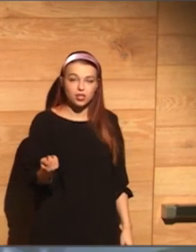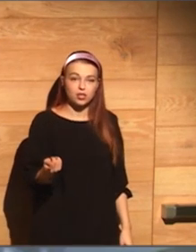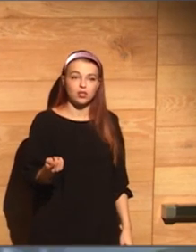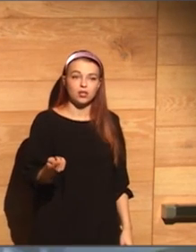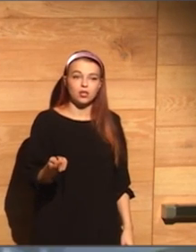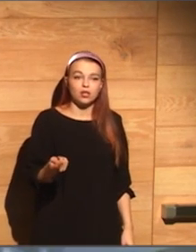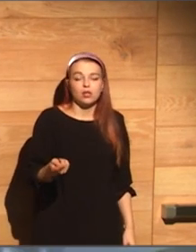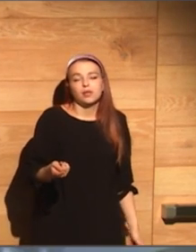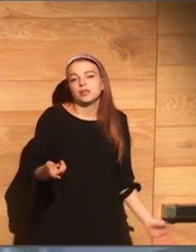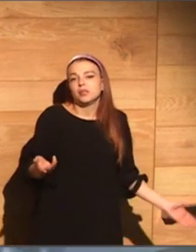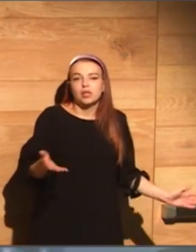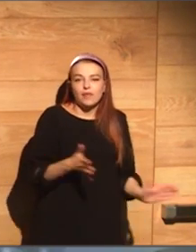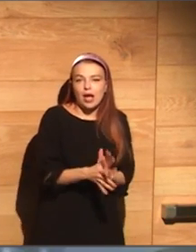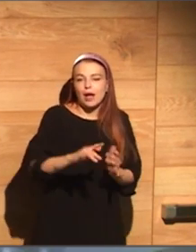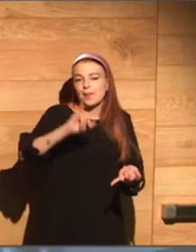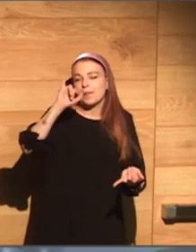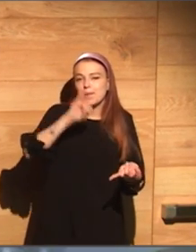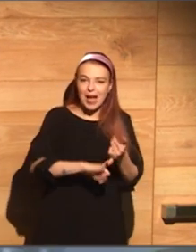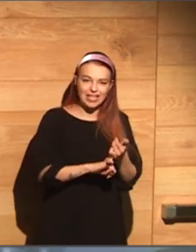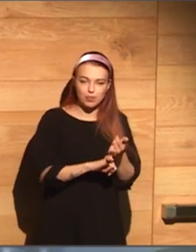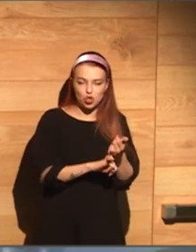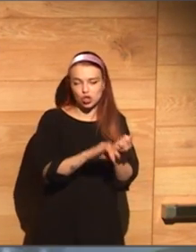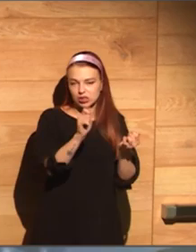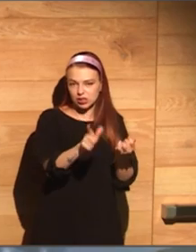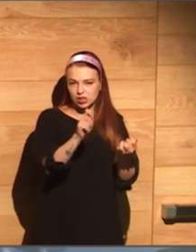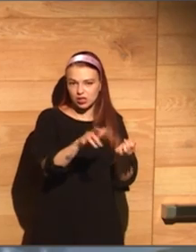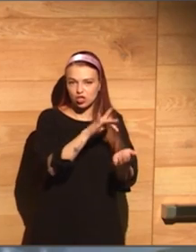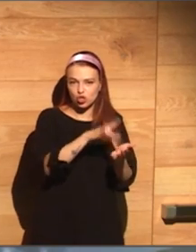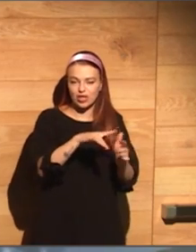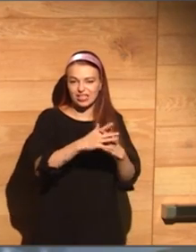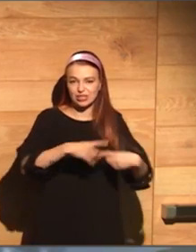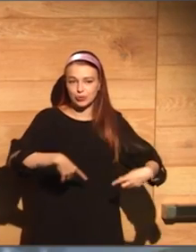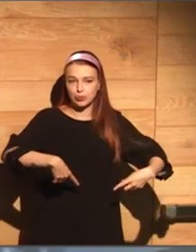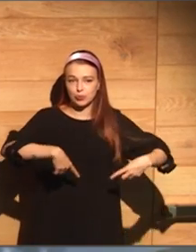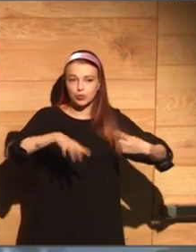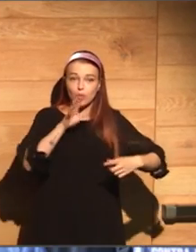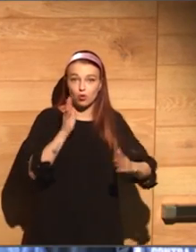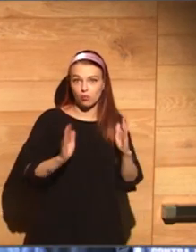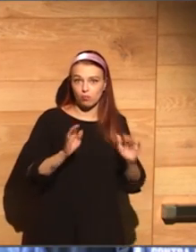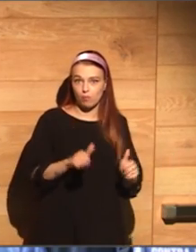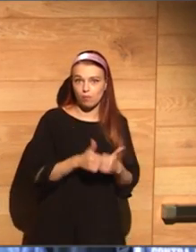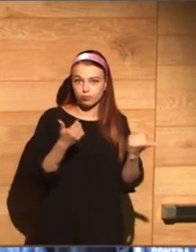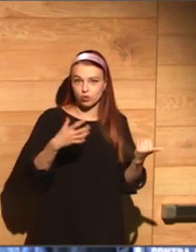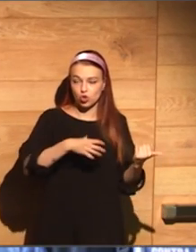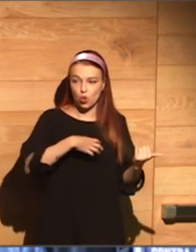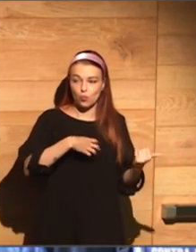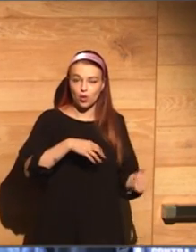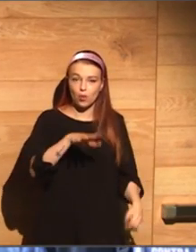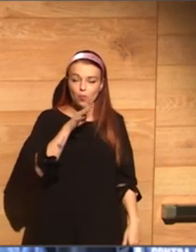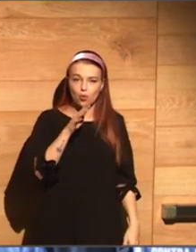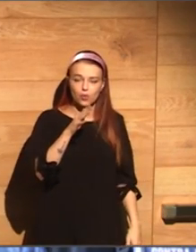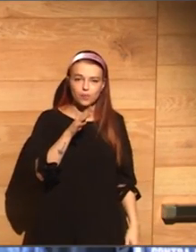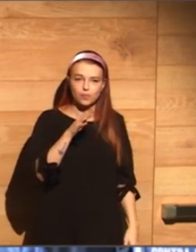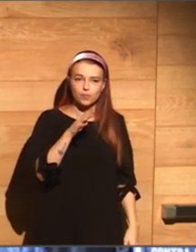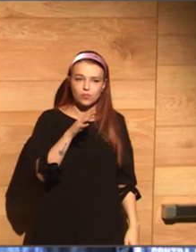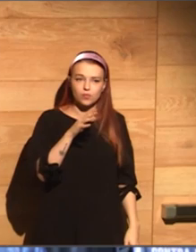habituales de tantos matrimonios, y más en ese momento en el que no se podían divorciar. De hecho, hay un momento en que Agustín González, como cura, cuando